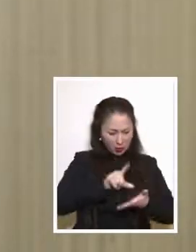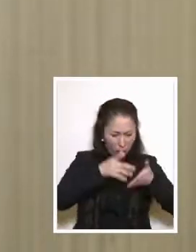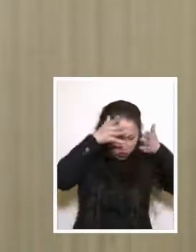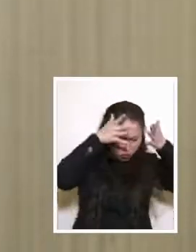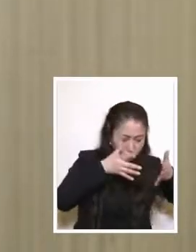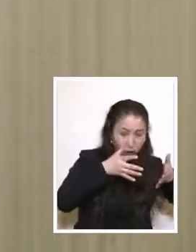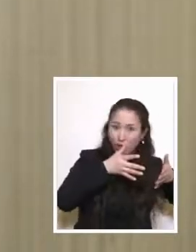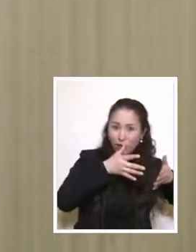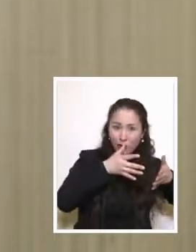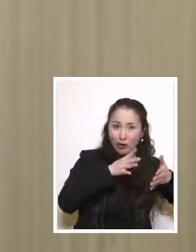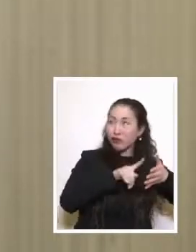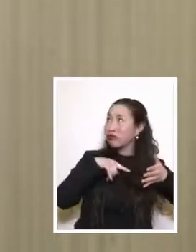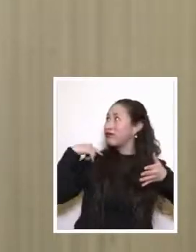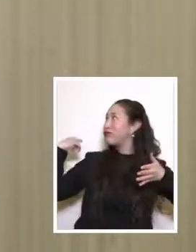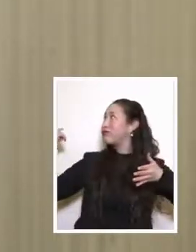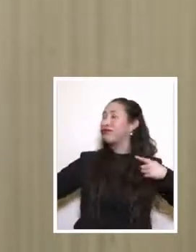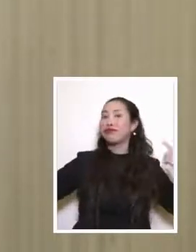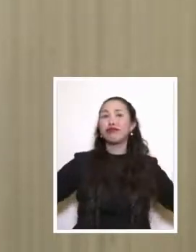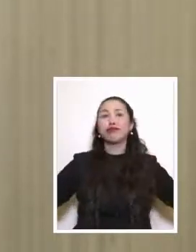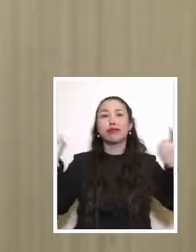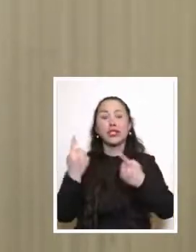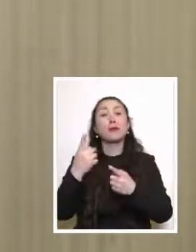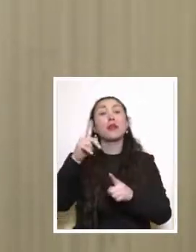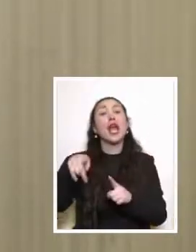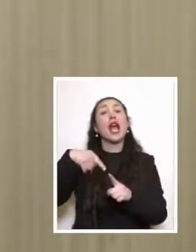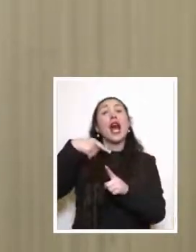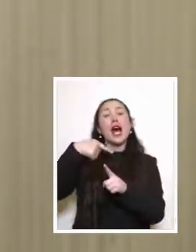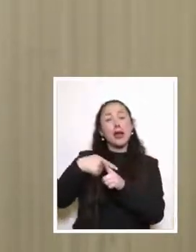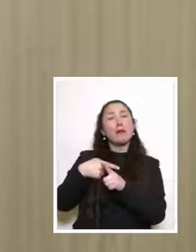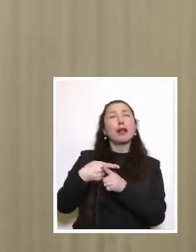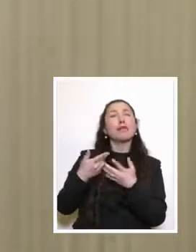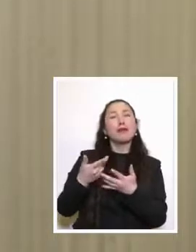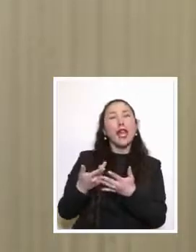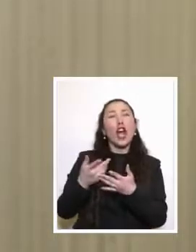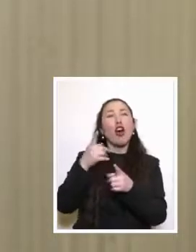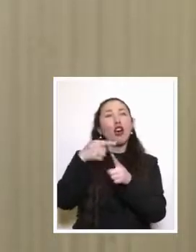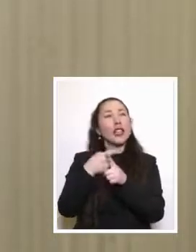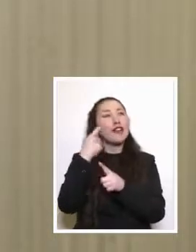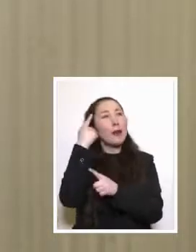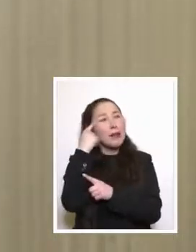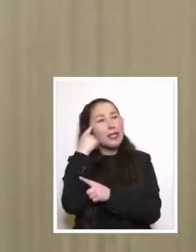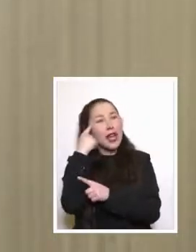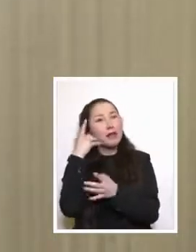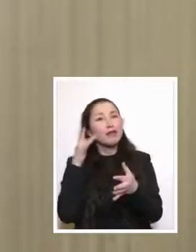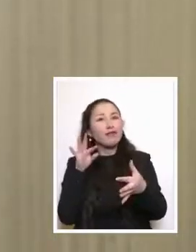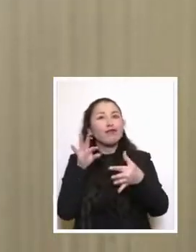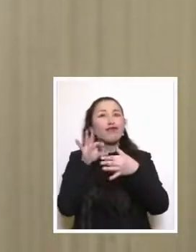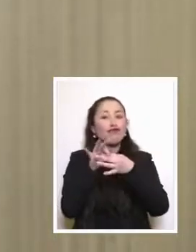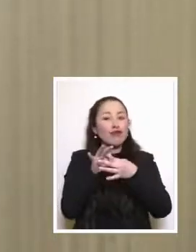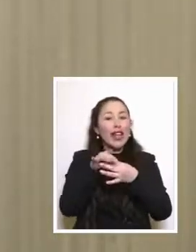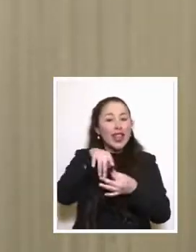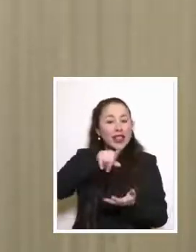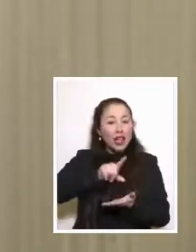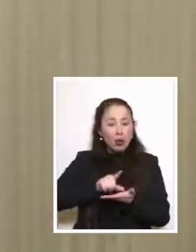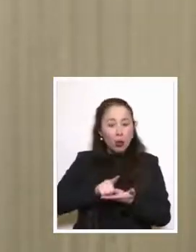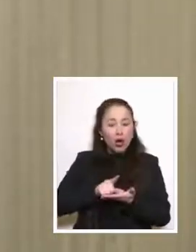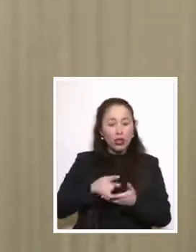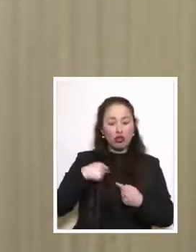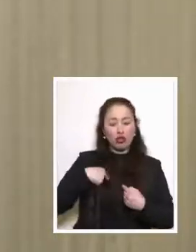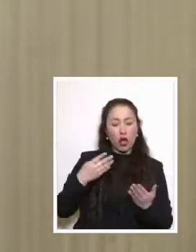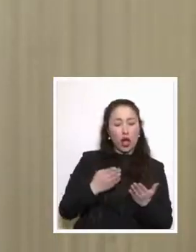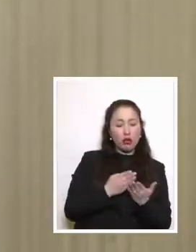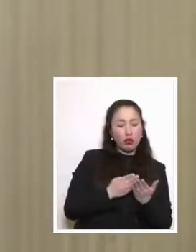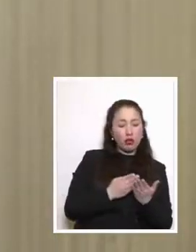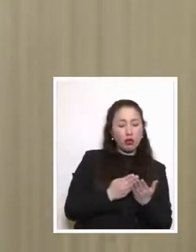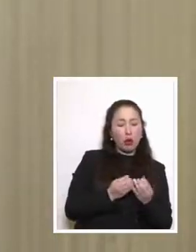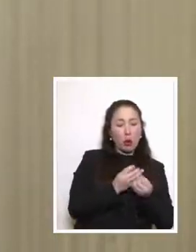¿no? Además, nos plantea la posibilidad de replantear, ¿no?, la pertinencia territorial de los planes de estudio, que